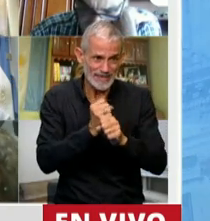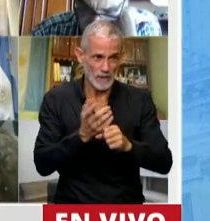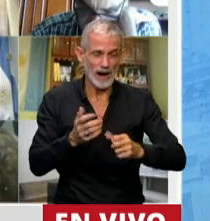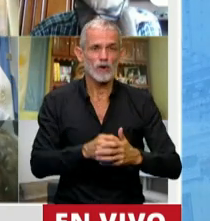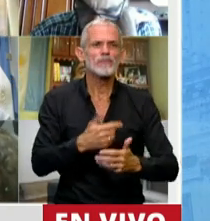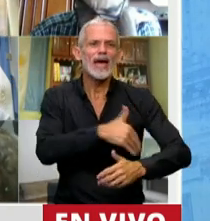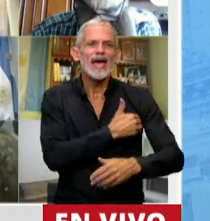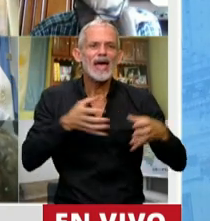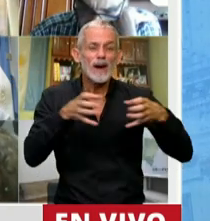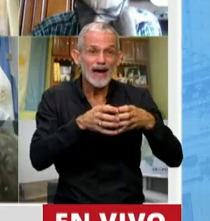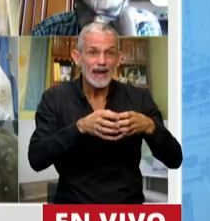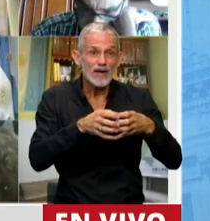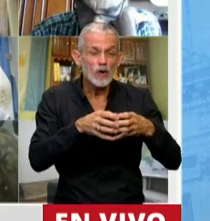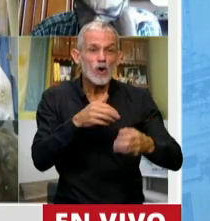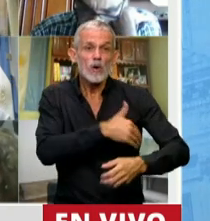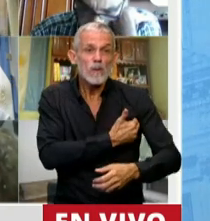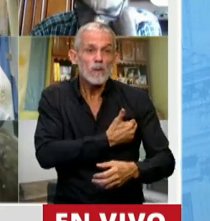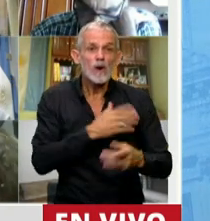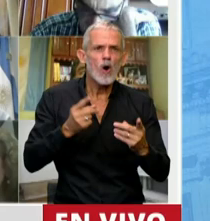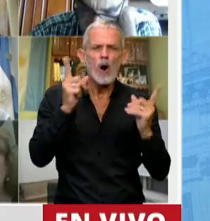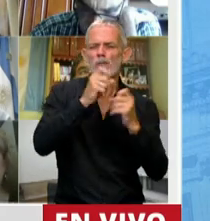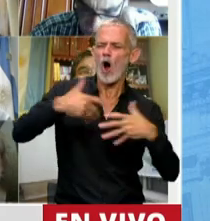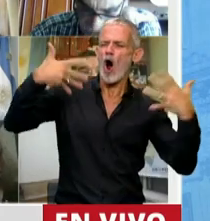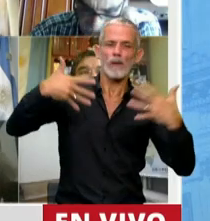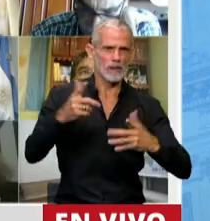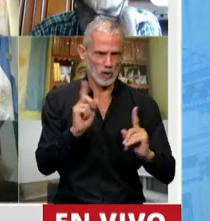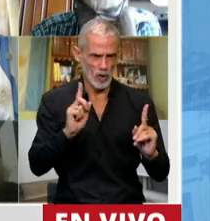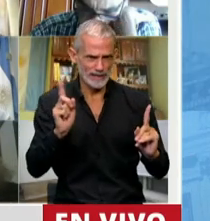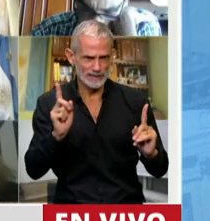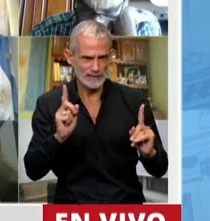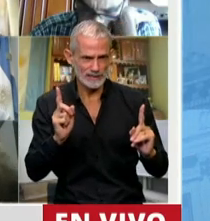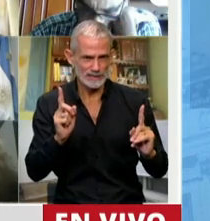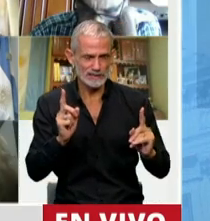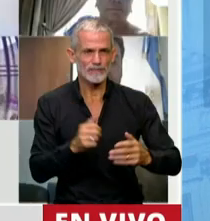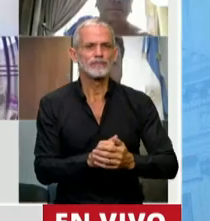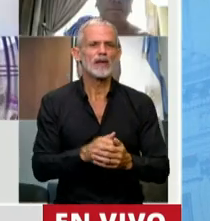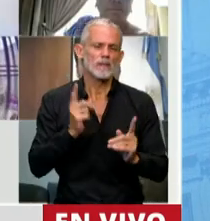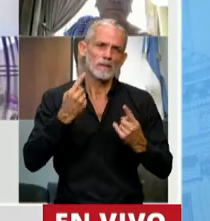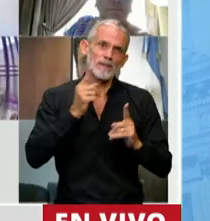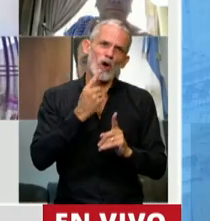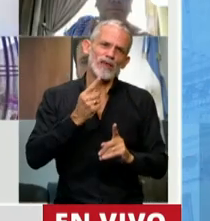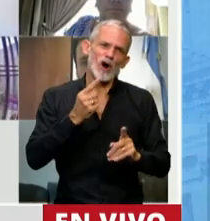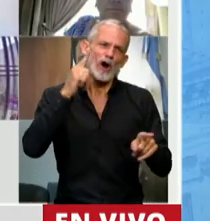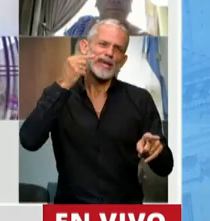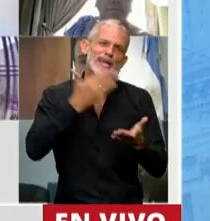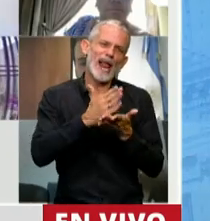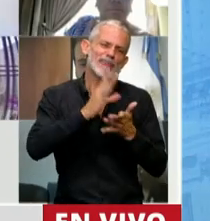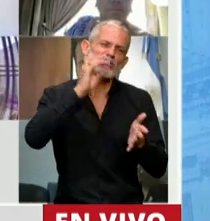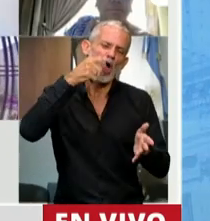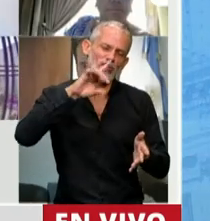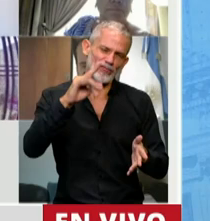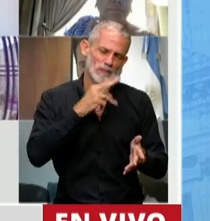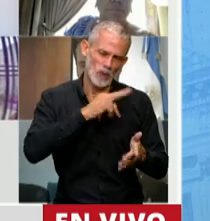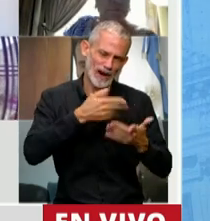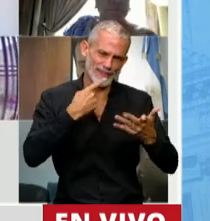Los evangélicos no somos un problemón para la nación, como dijo la titular del INADI.